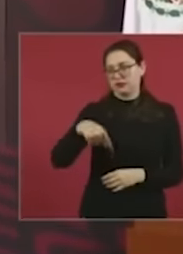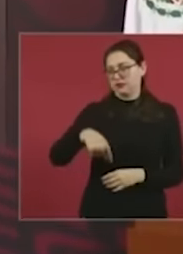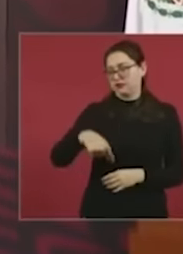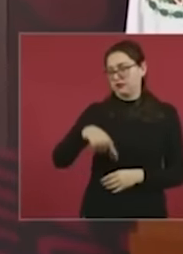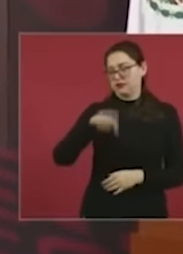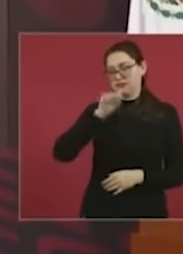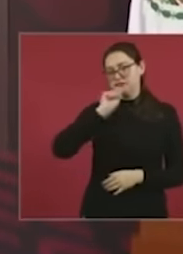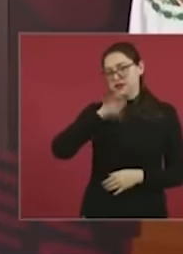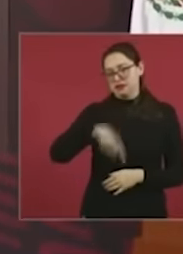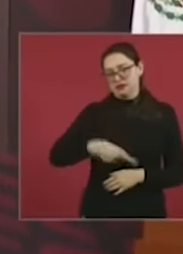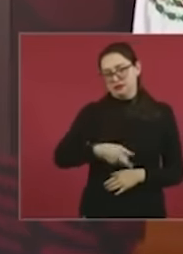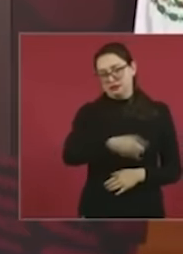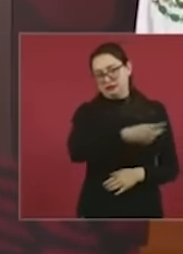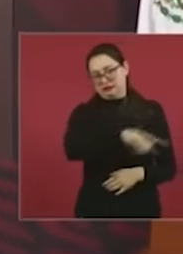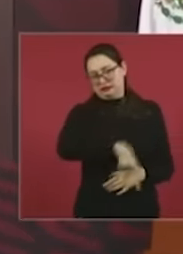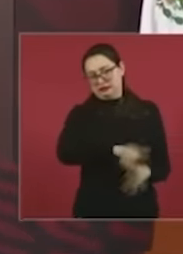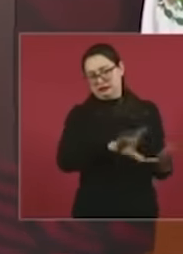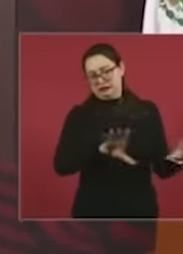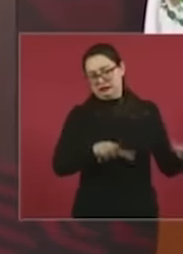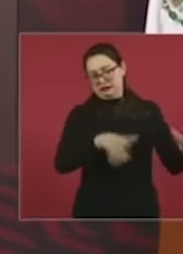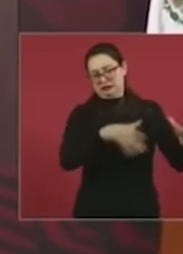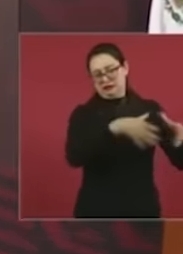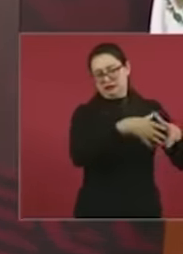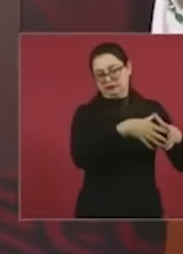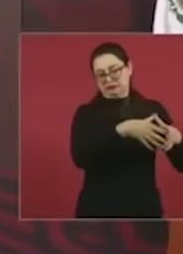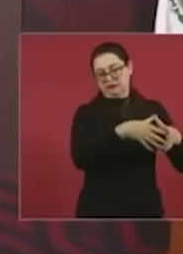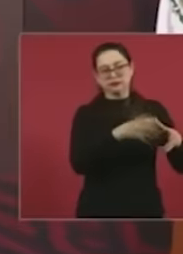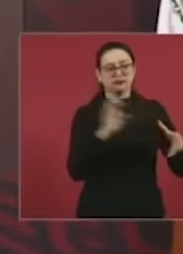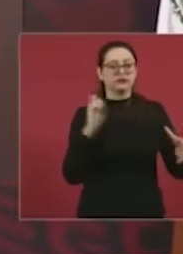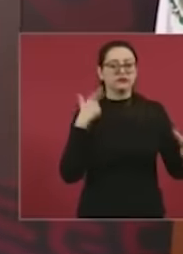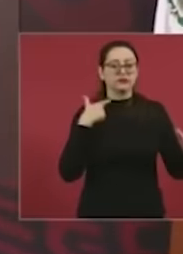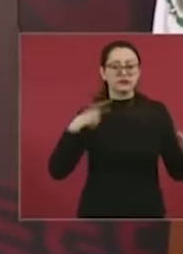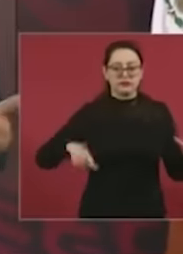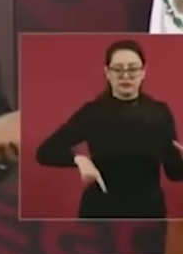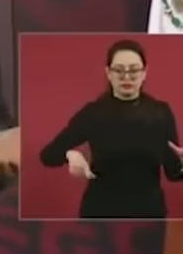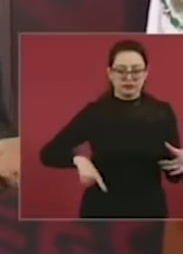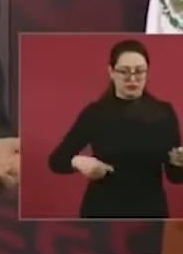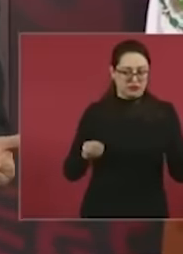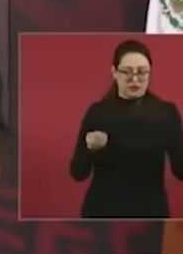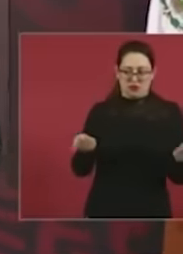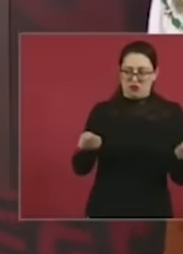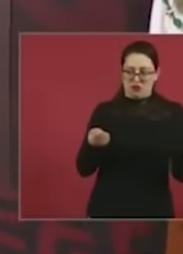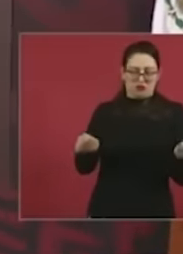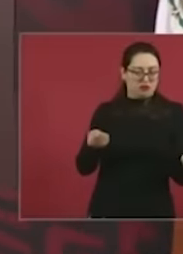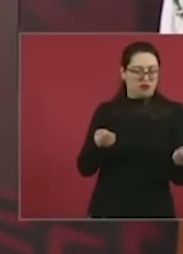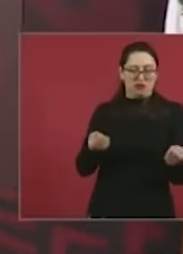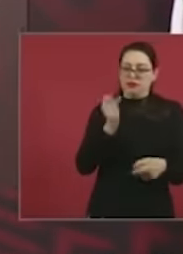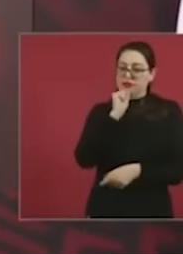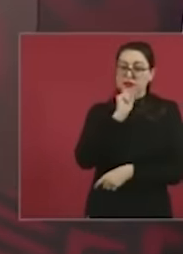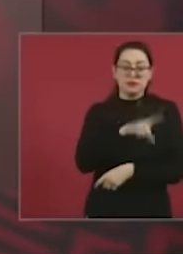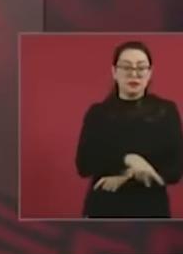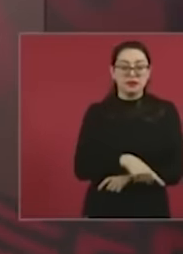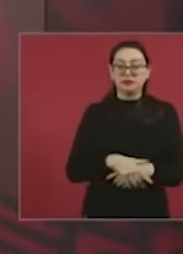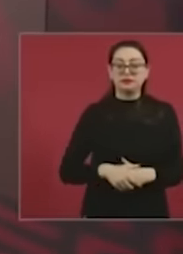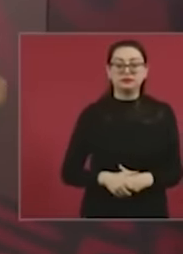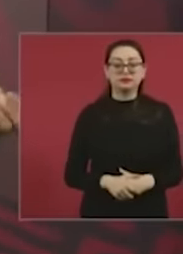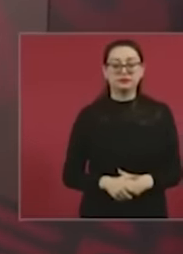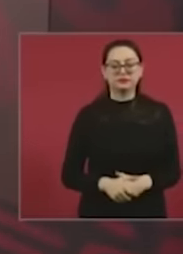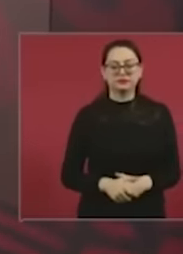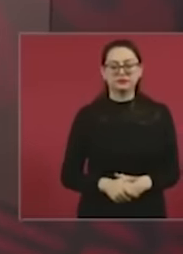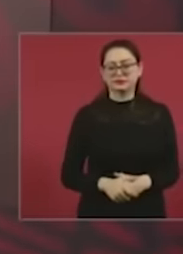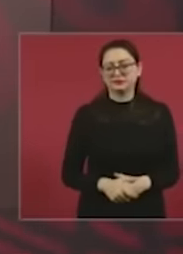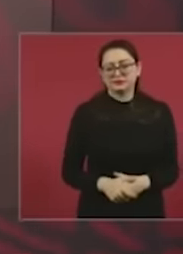Lu nosotros tenemos a en México es el el el país que más